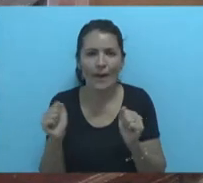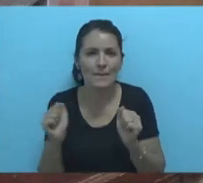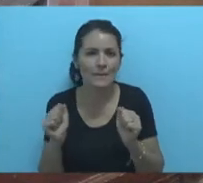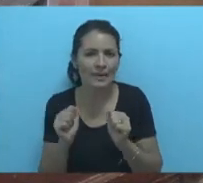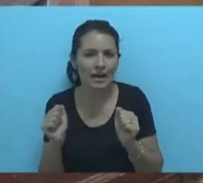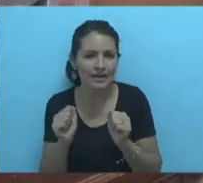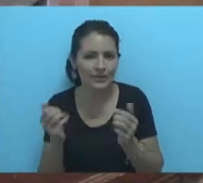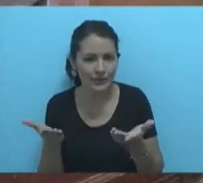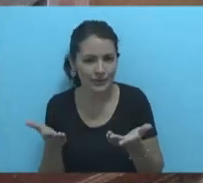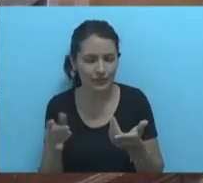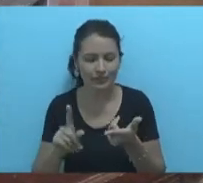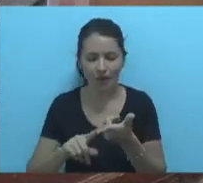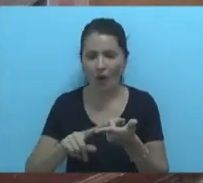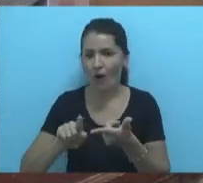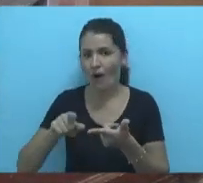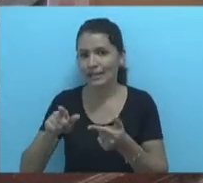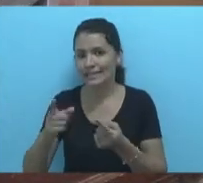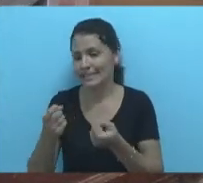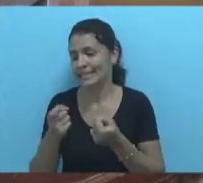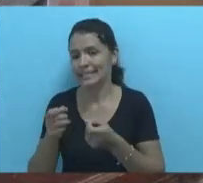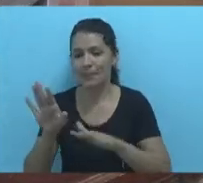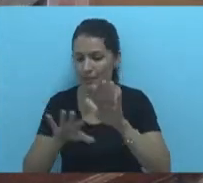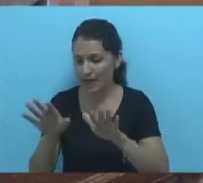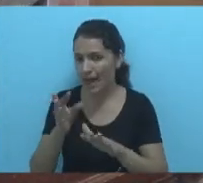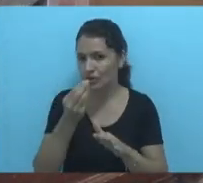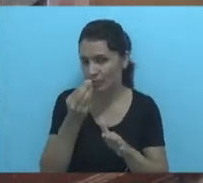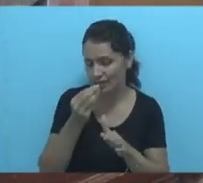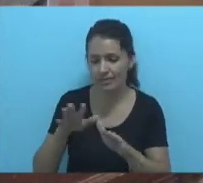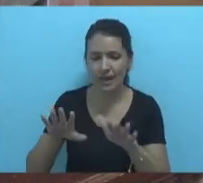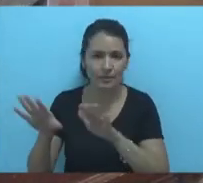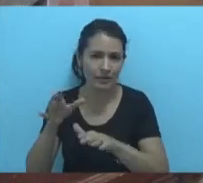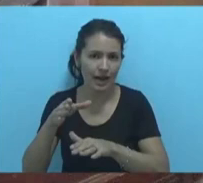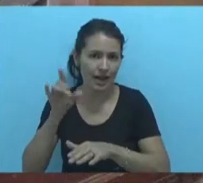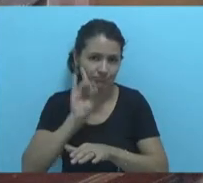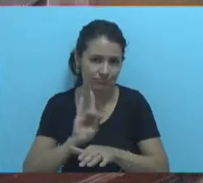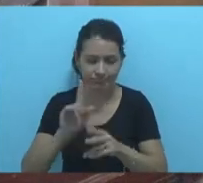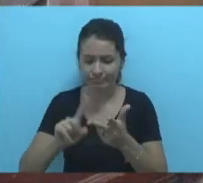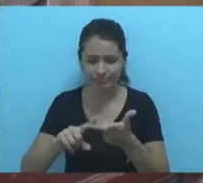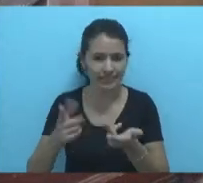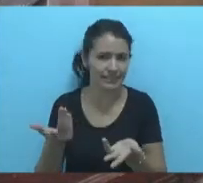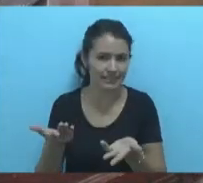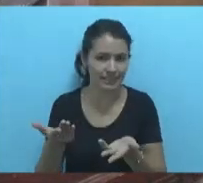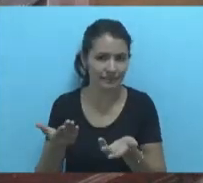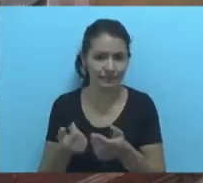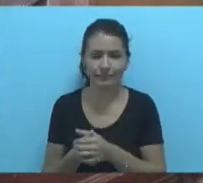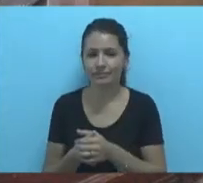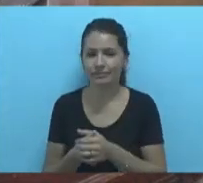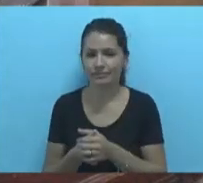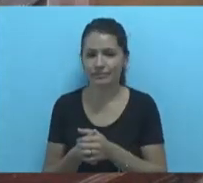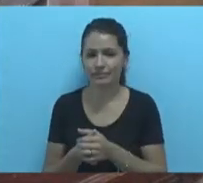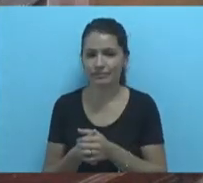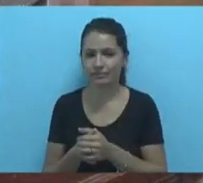son comedores, brindan el servicio de copa de leche, y en esto no